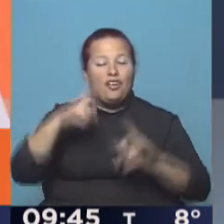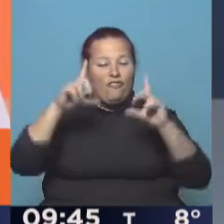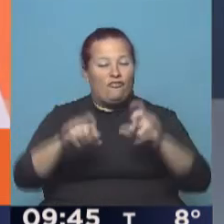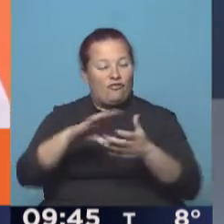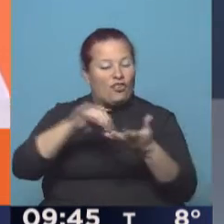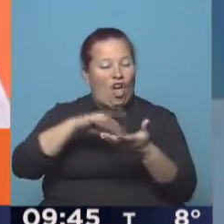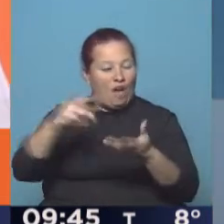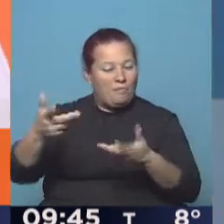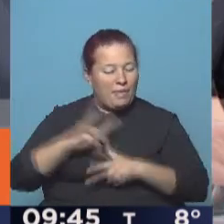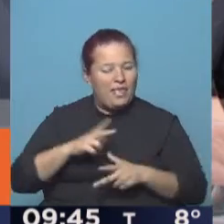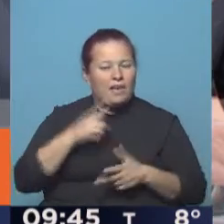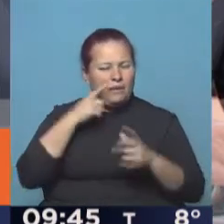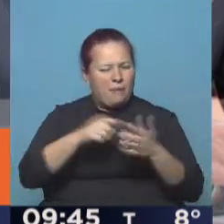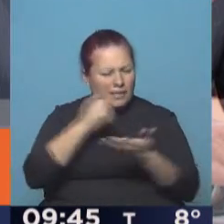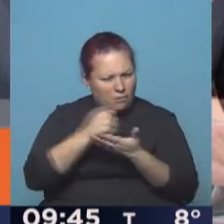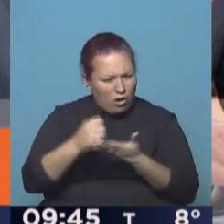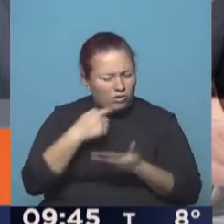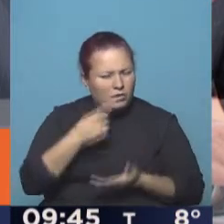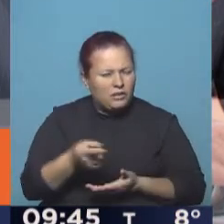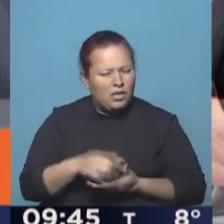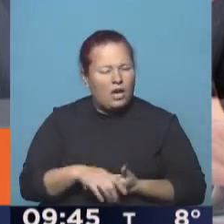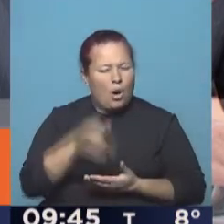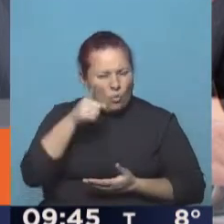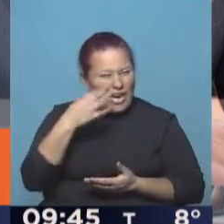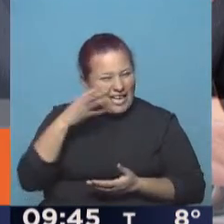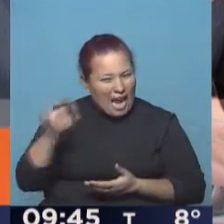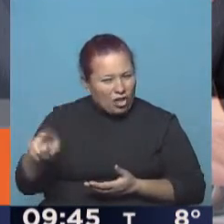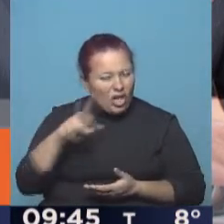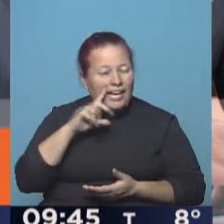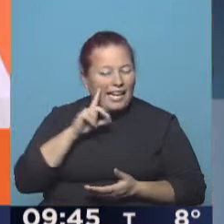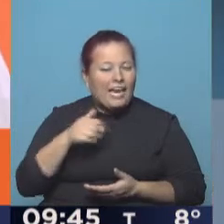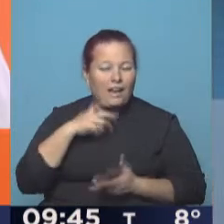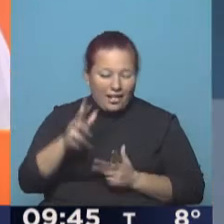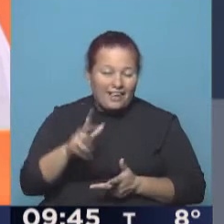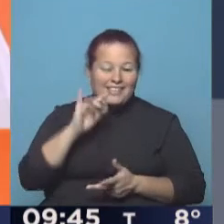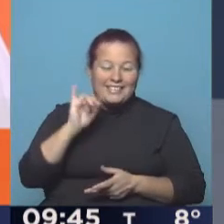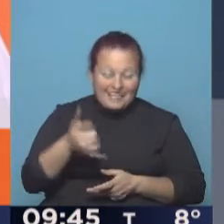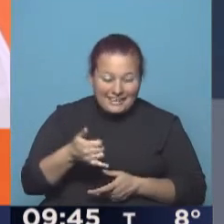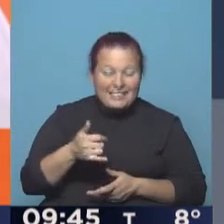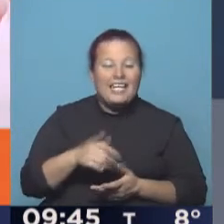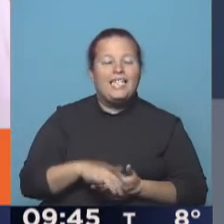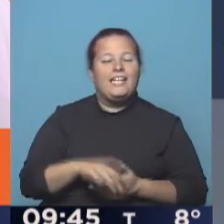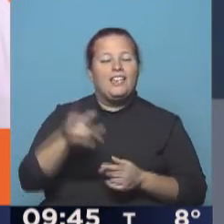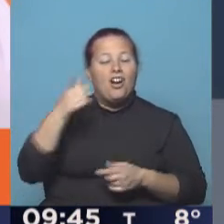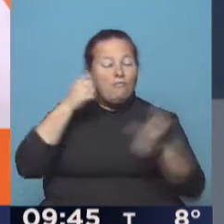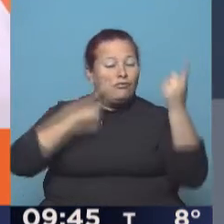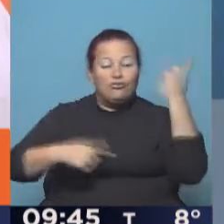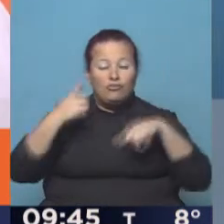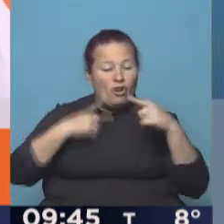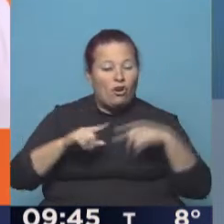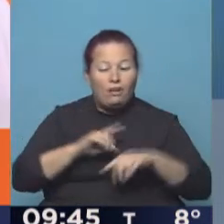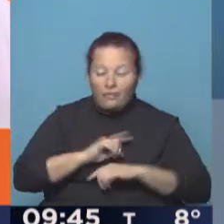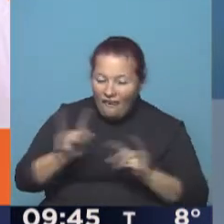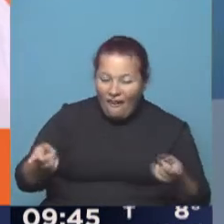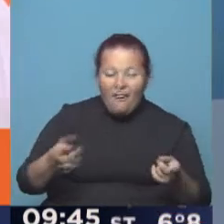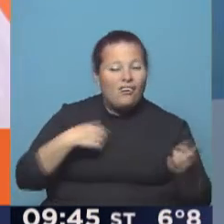fotocopia me dice, me ve el pasaporte y me dice, ¿vos sos nieto de Ilia? Le digo, sí. Y se me puso a llorar.